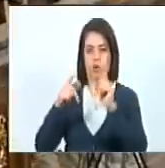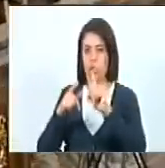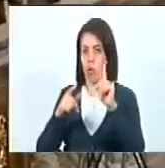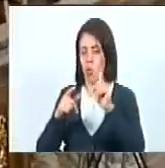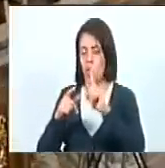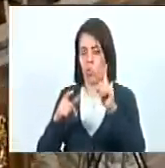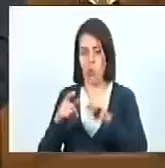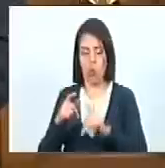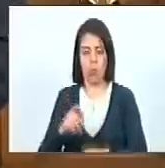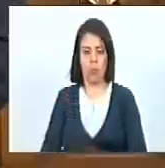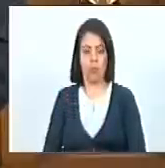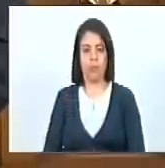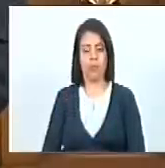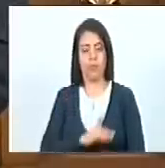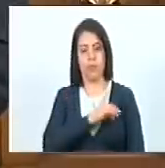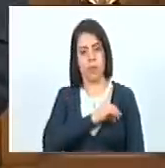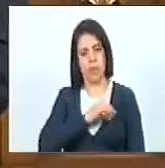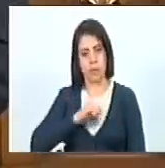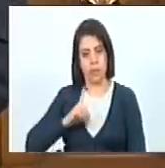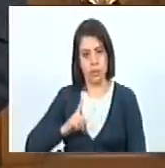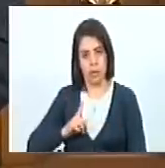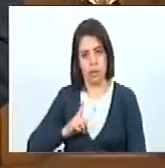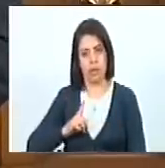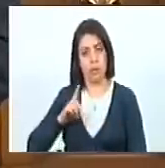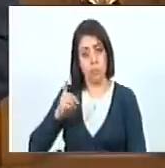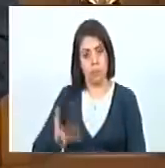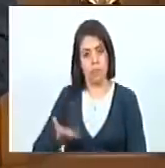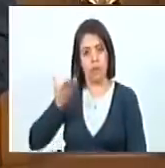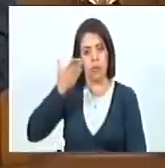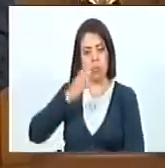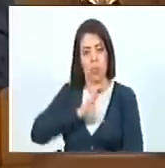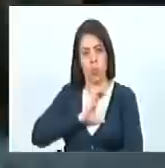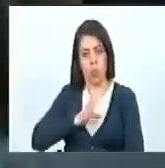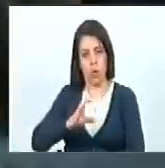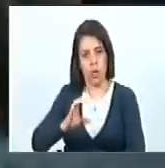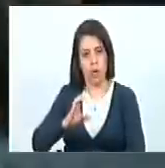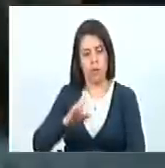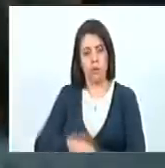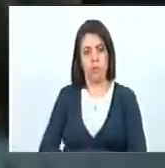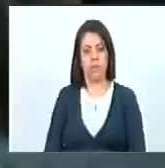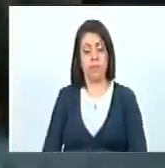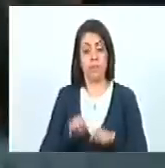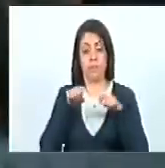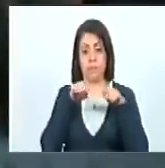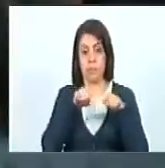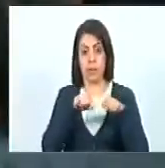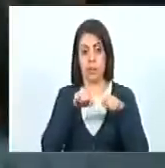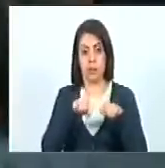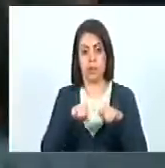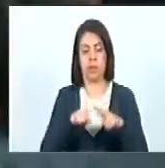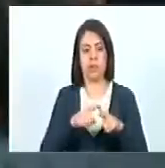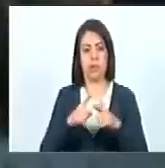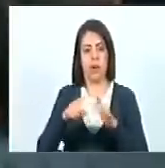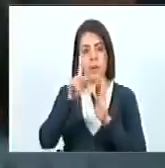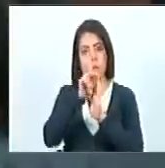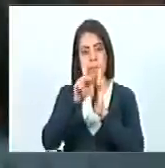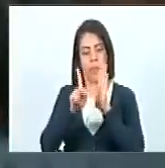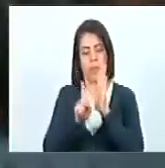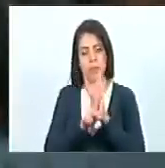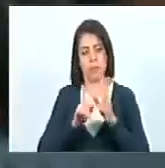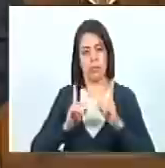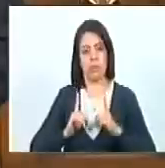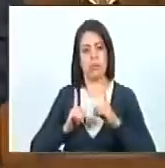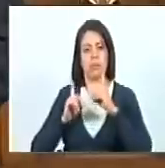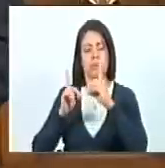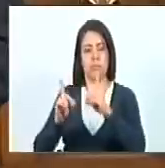sino que desea ser virtuoso. De ahí que los principios de